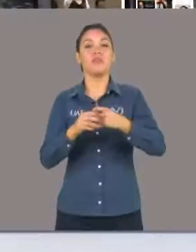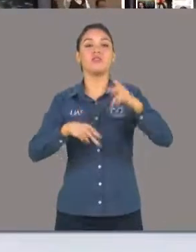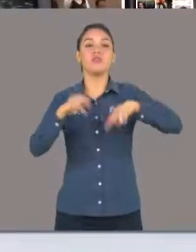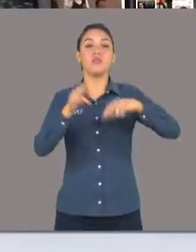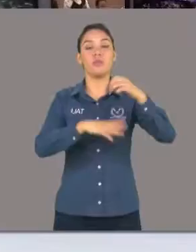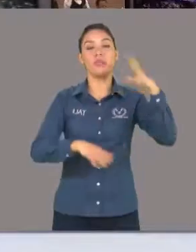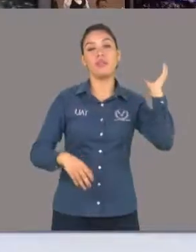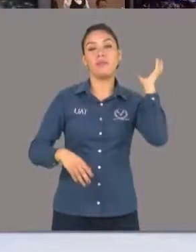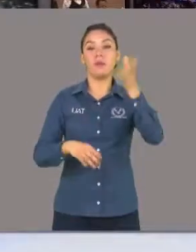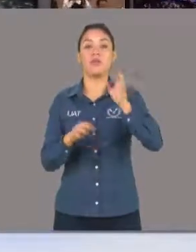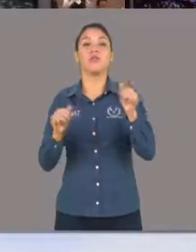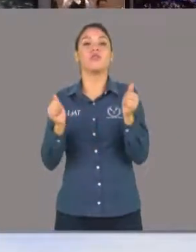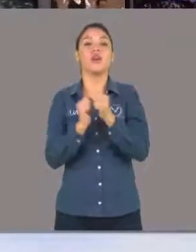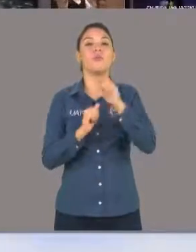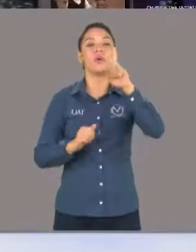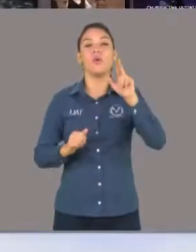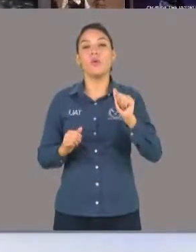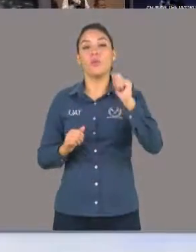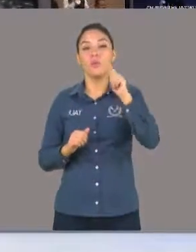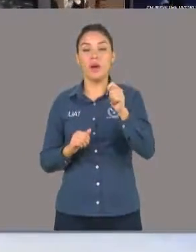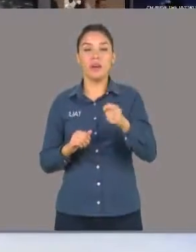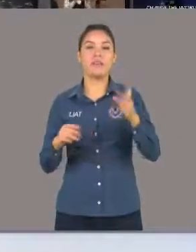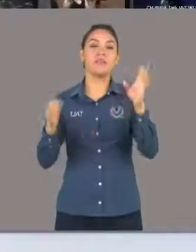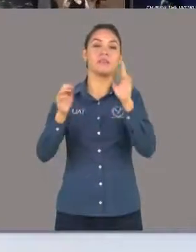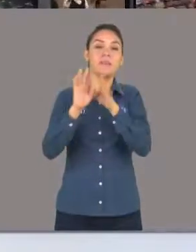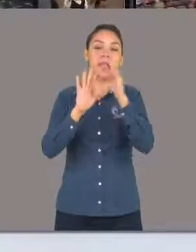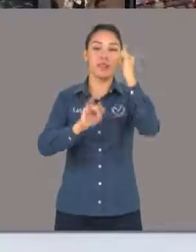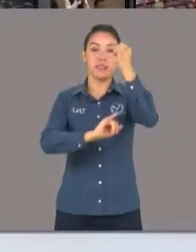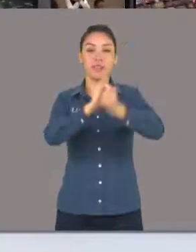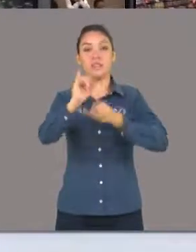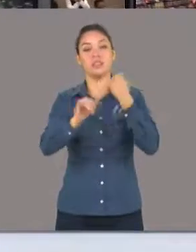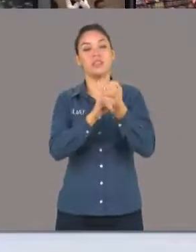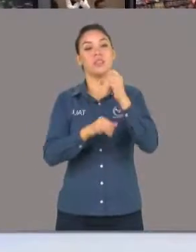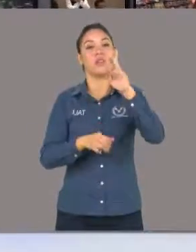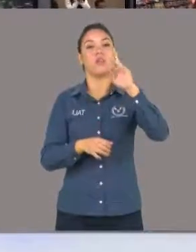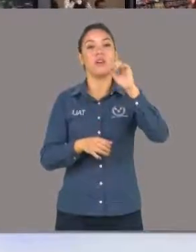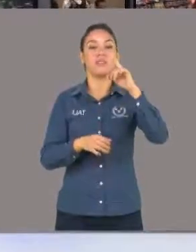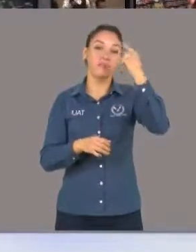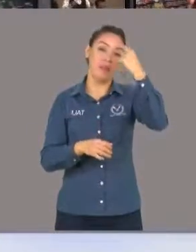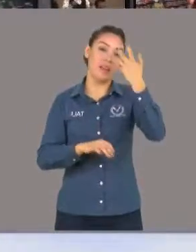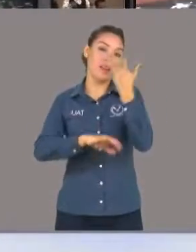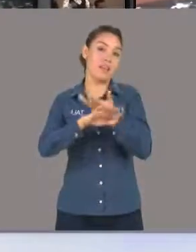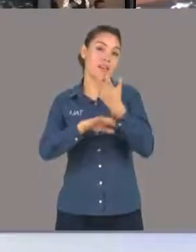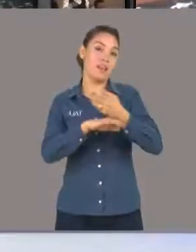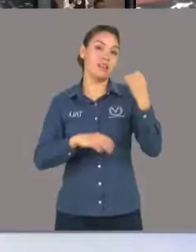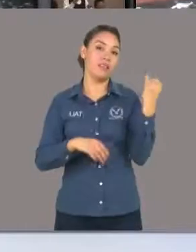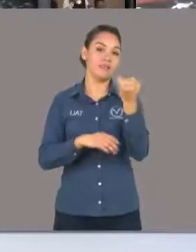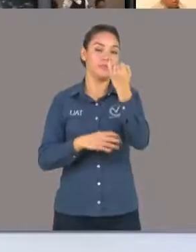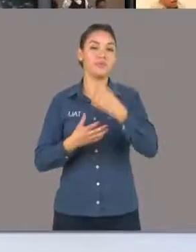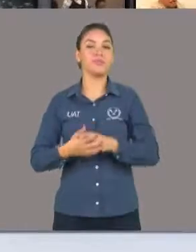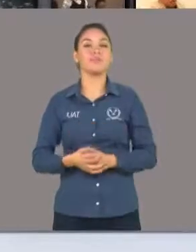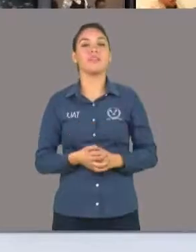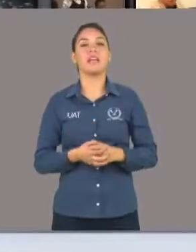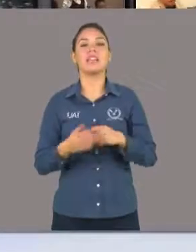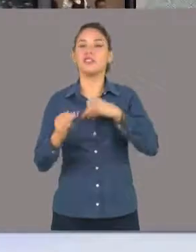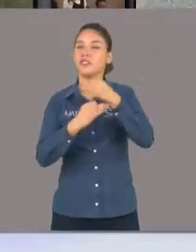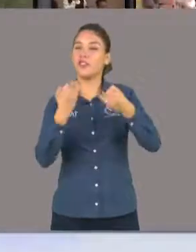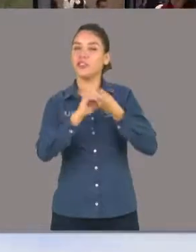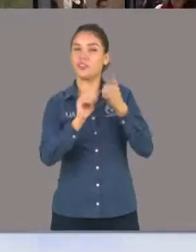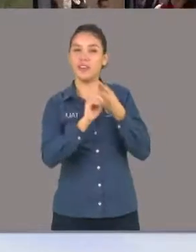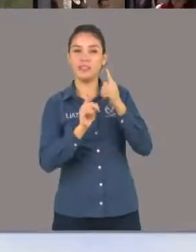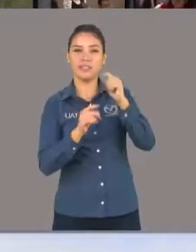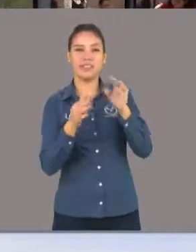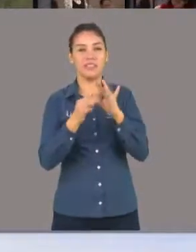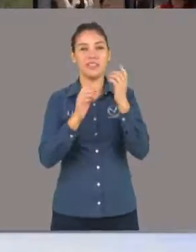Tamaulipas de fútbol americano integrada por atletas de la UAD asistió al International Bowl 2019 celebrado en Arlington, Texas.